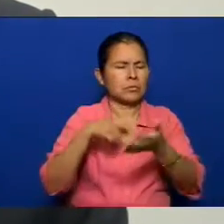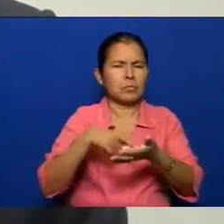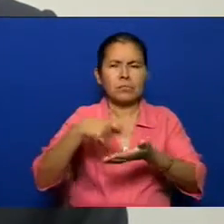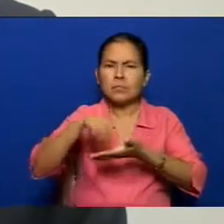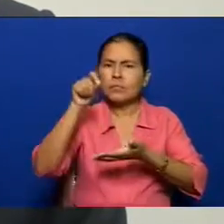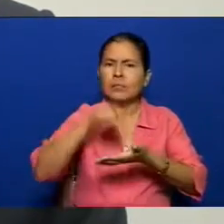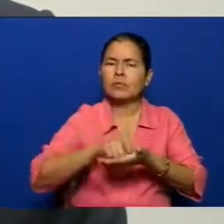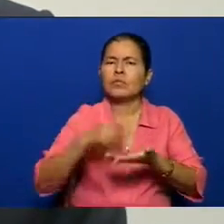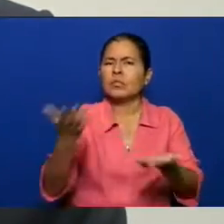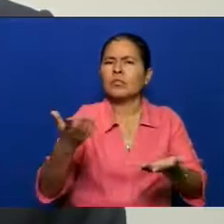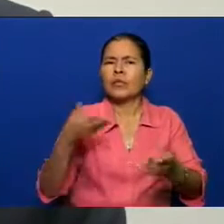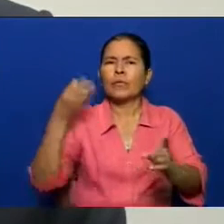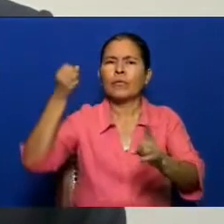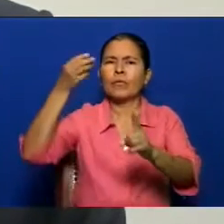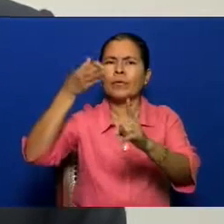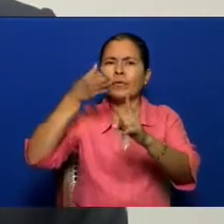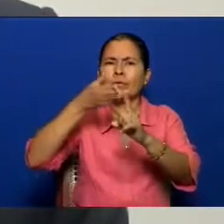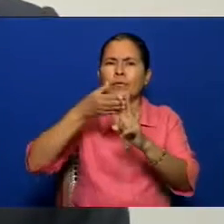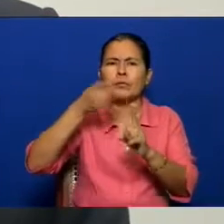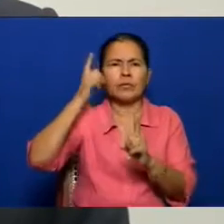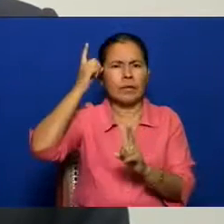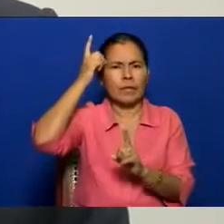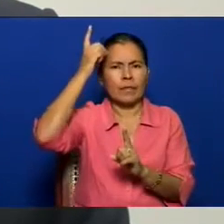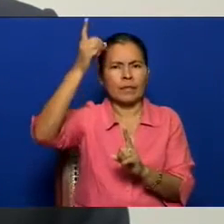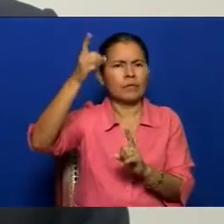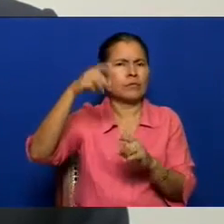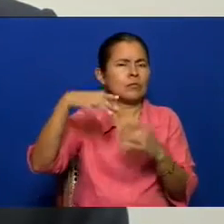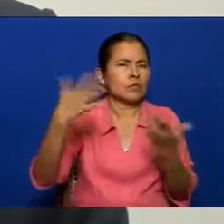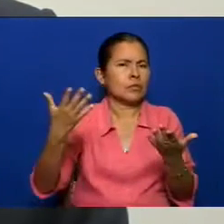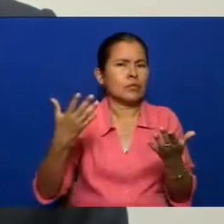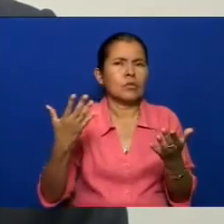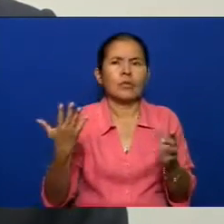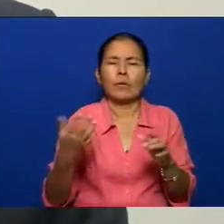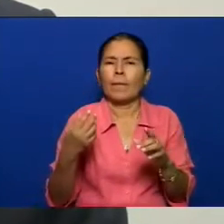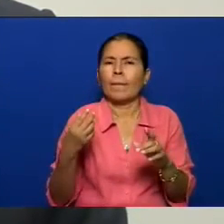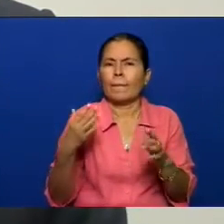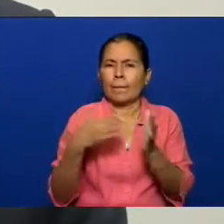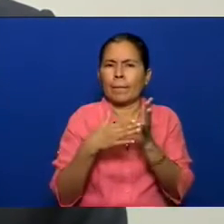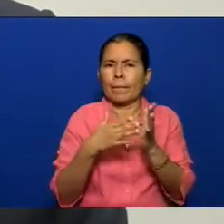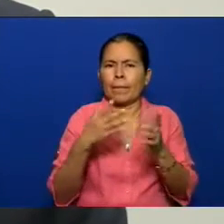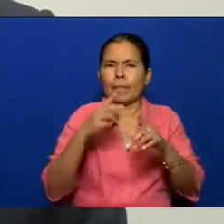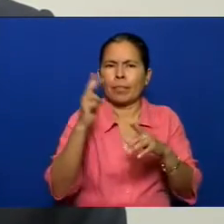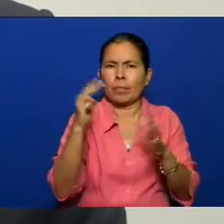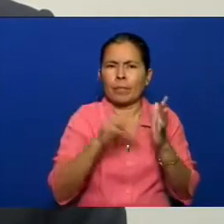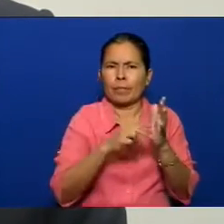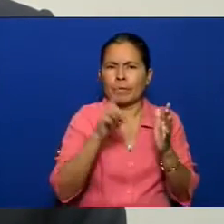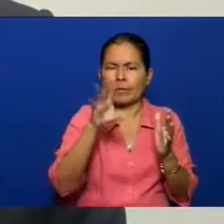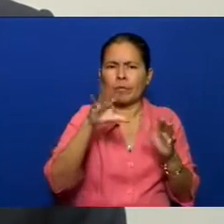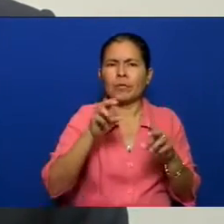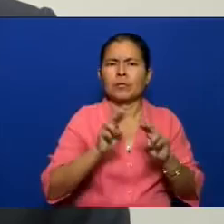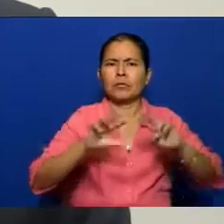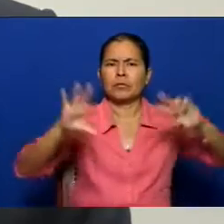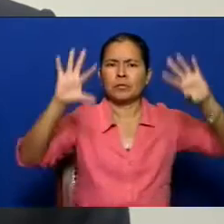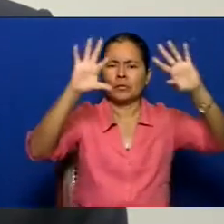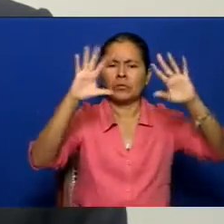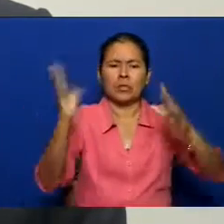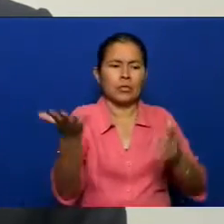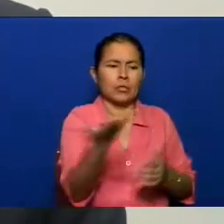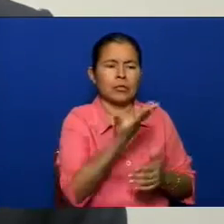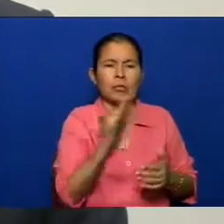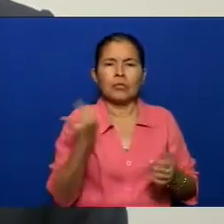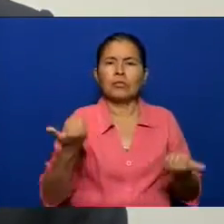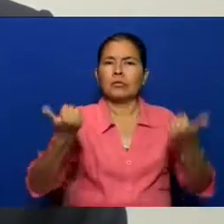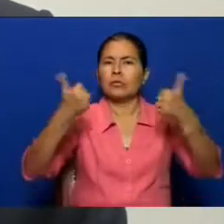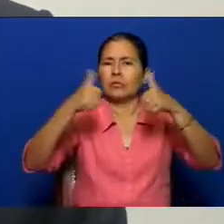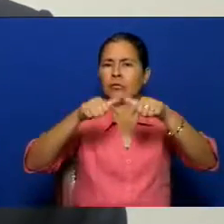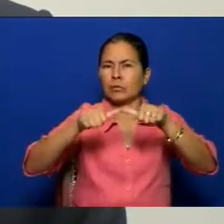de Desarrollo del Milenio, ¿sí? El 2015 la Asamblea General de Naciones Unidas aprueba por consenso de los estados